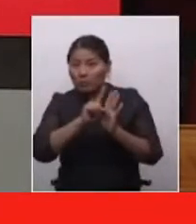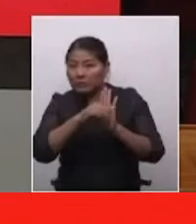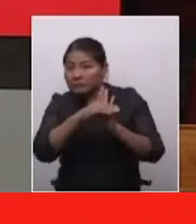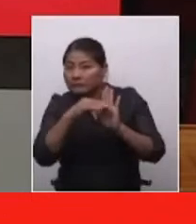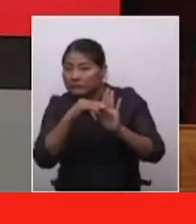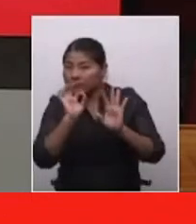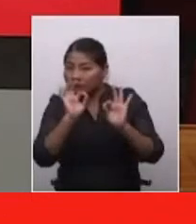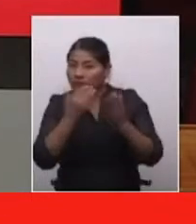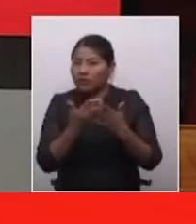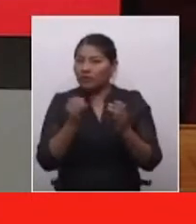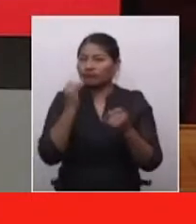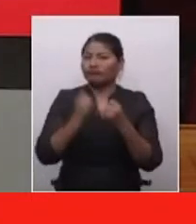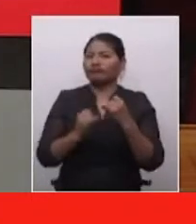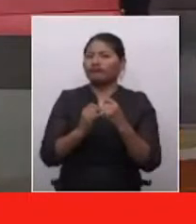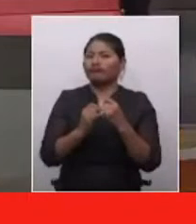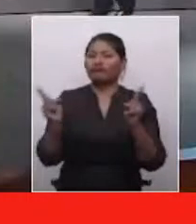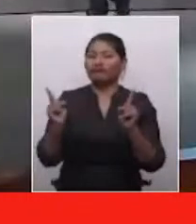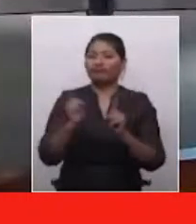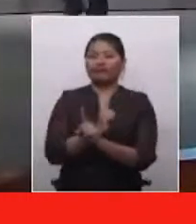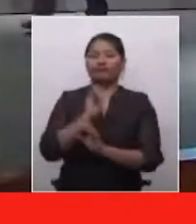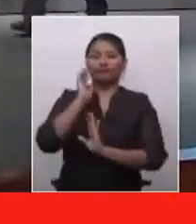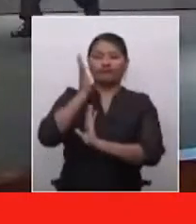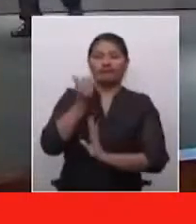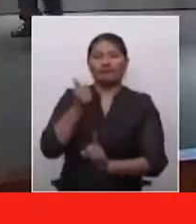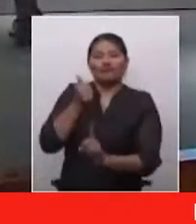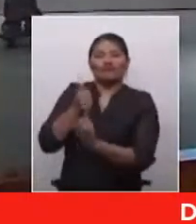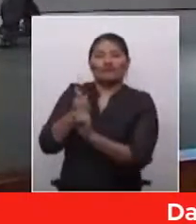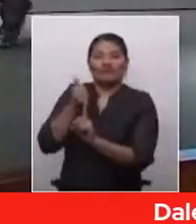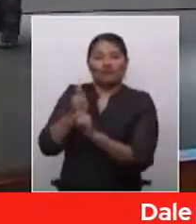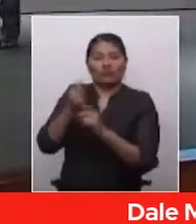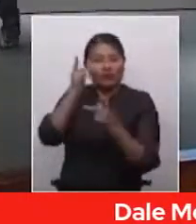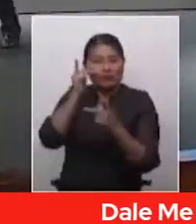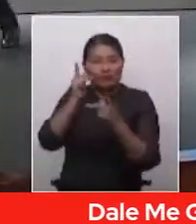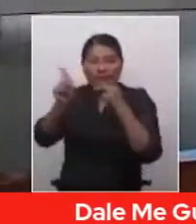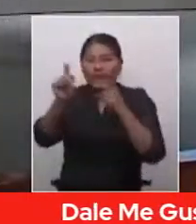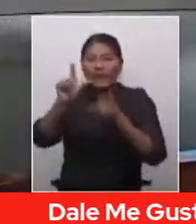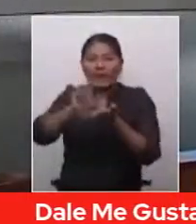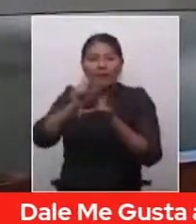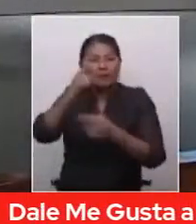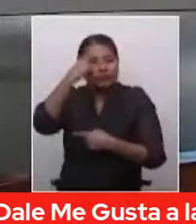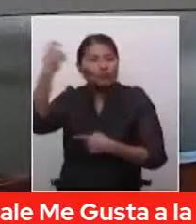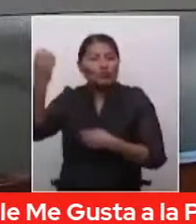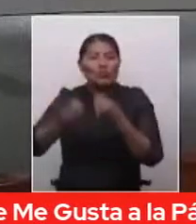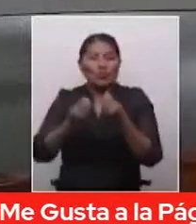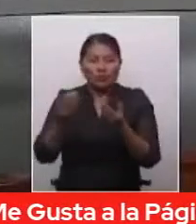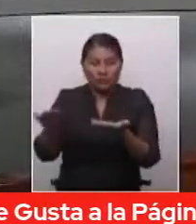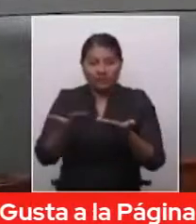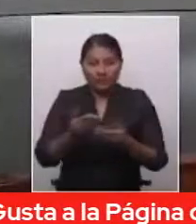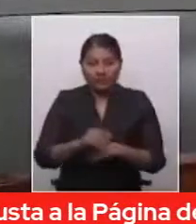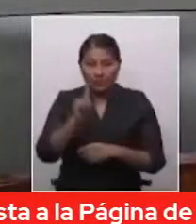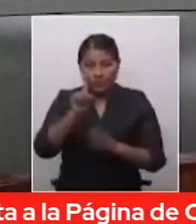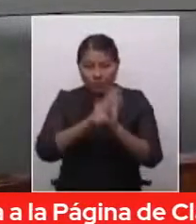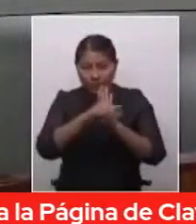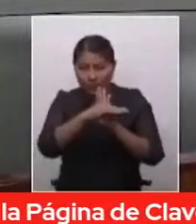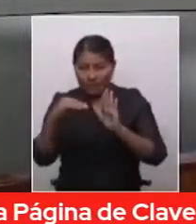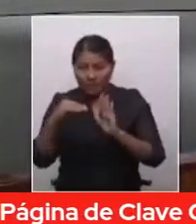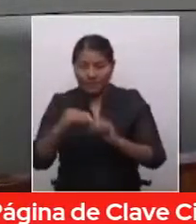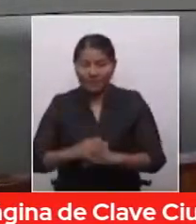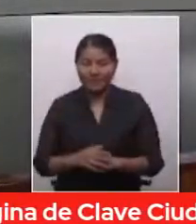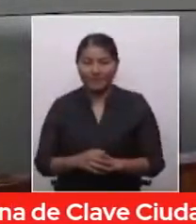su participación en este debate con esa visión que propone para Lima. Candidato, tiene usted 1:30. Adelante.